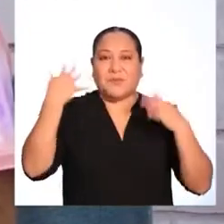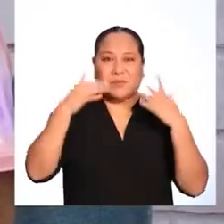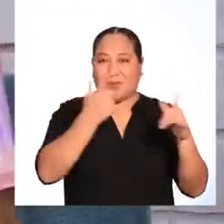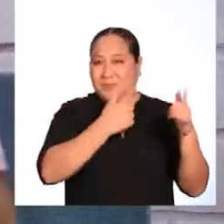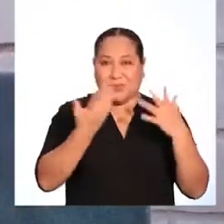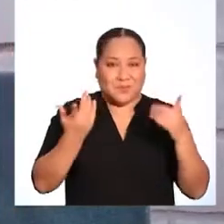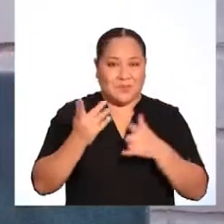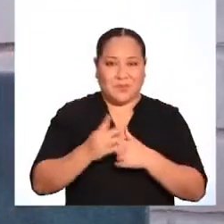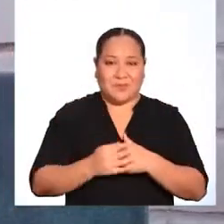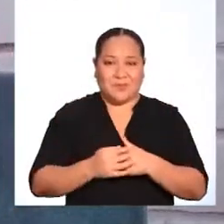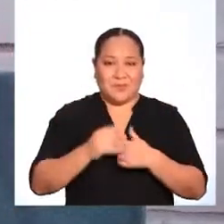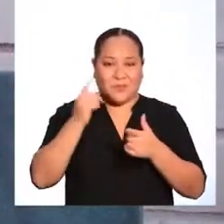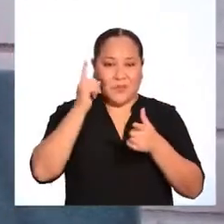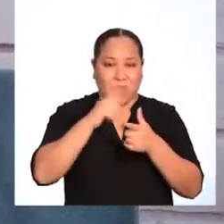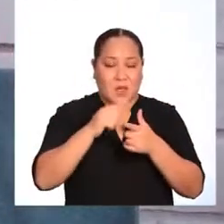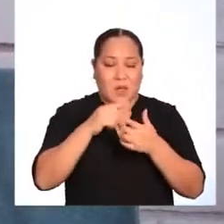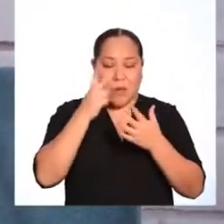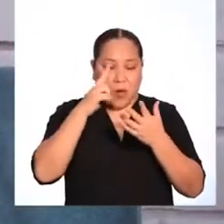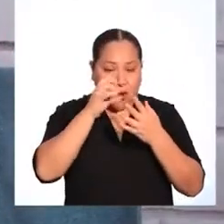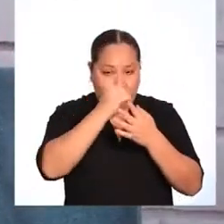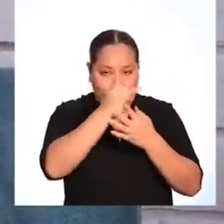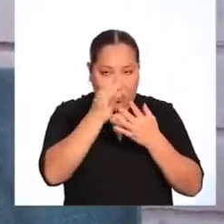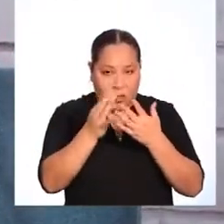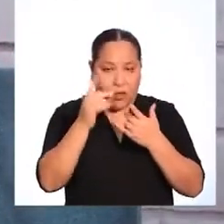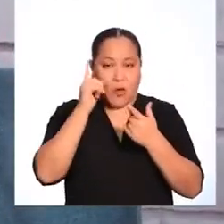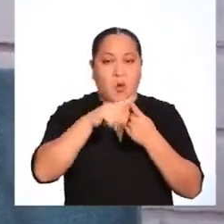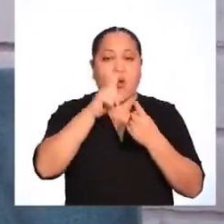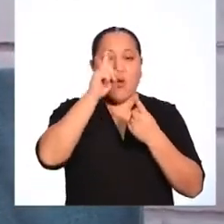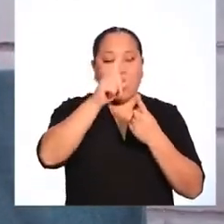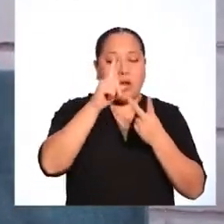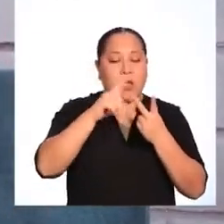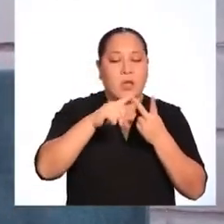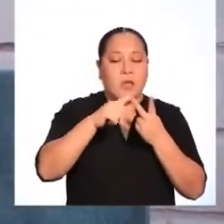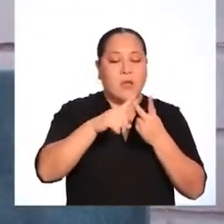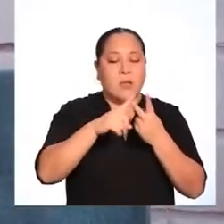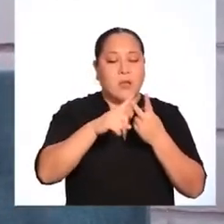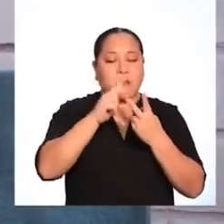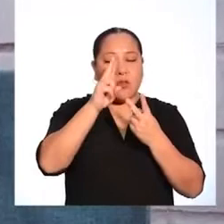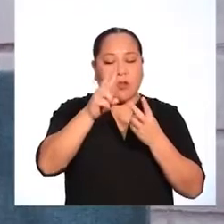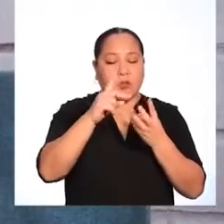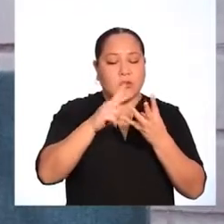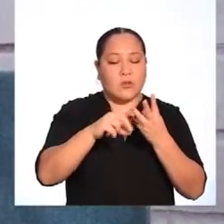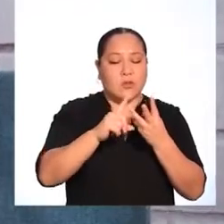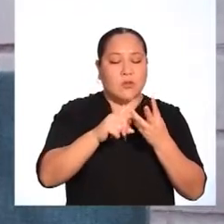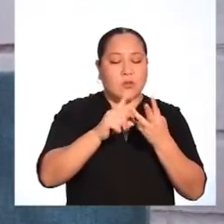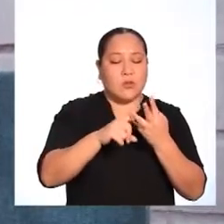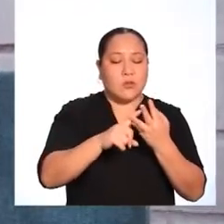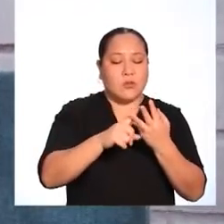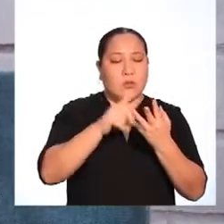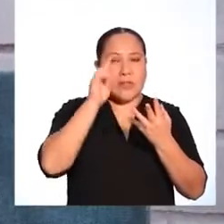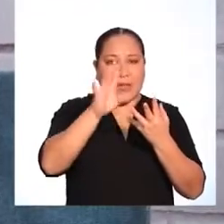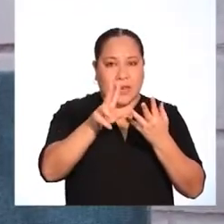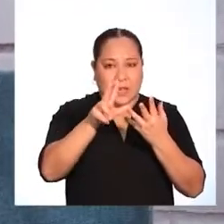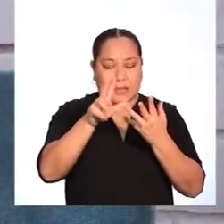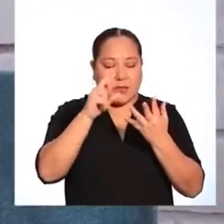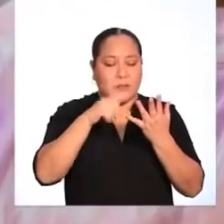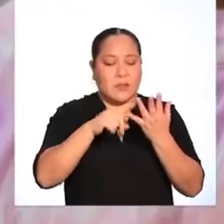ya tenemos que abrir ya tenemos una 22